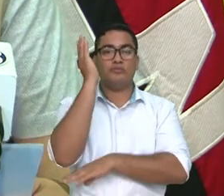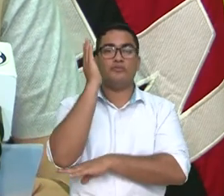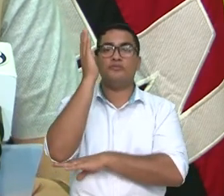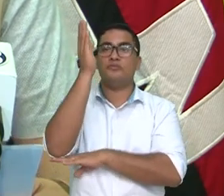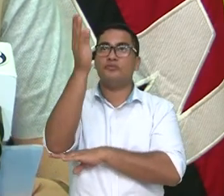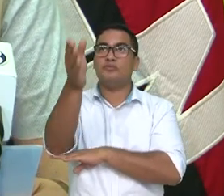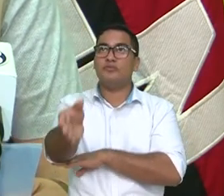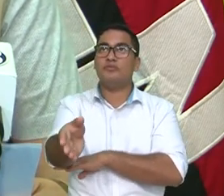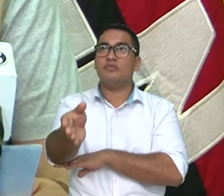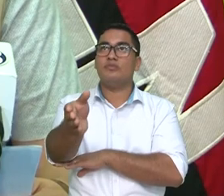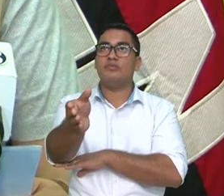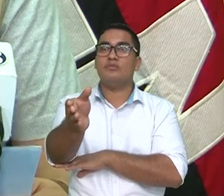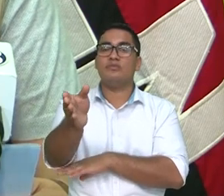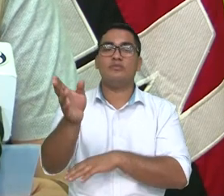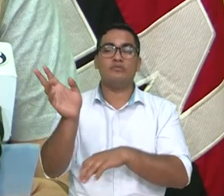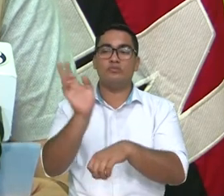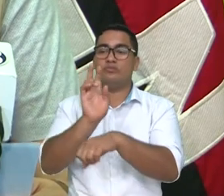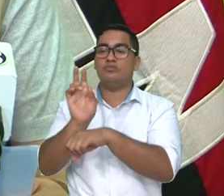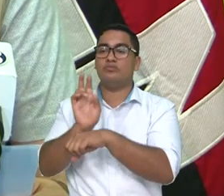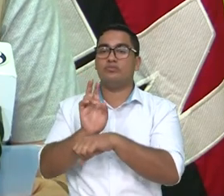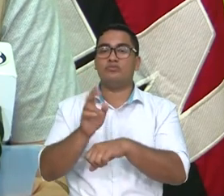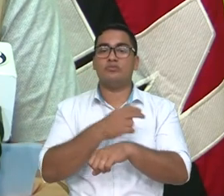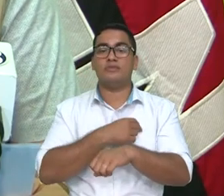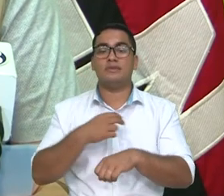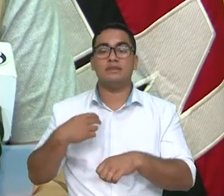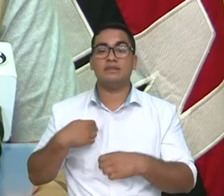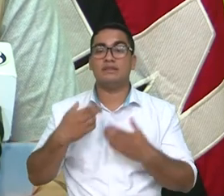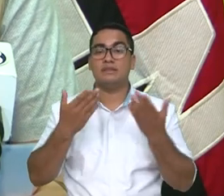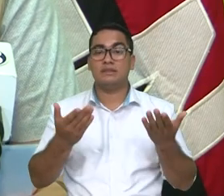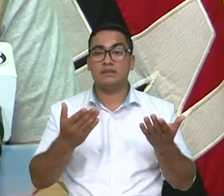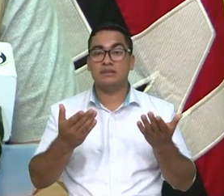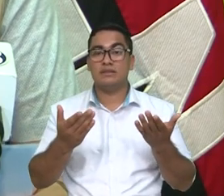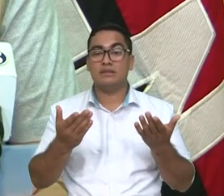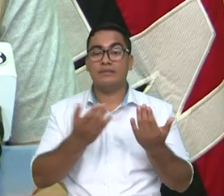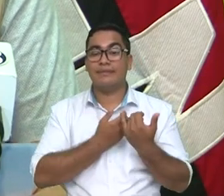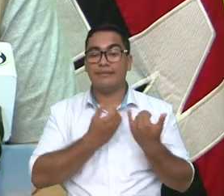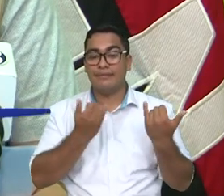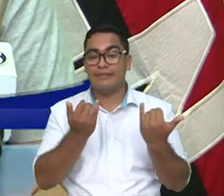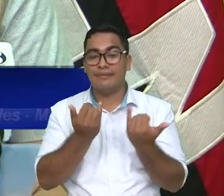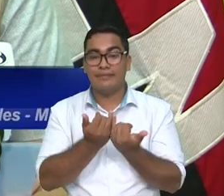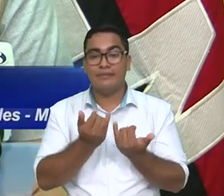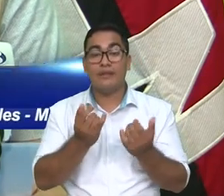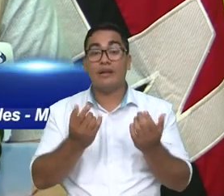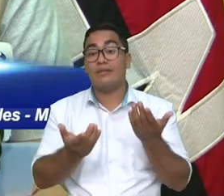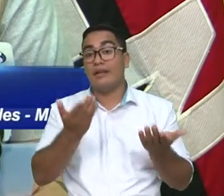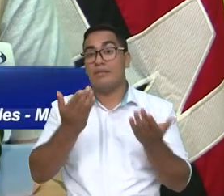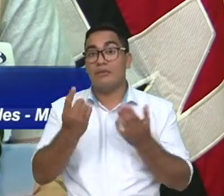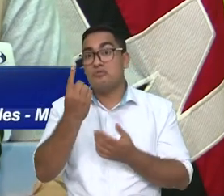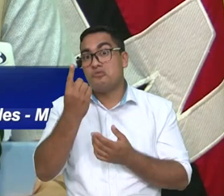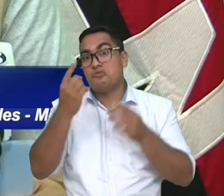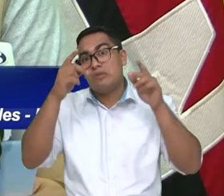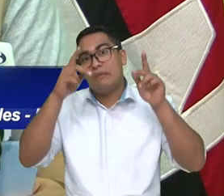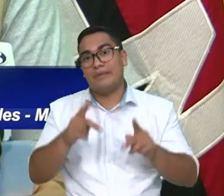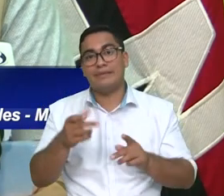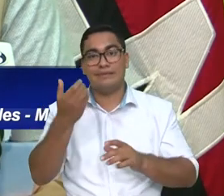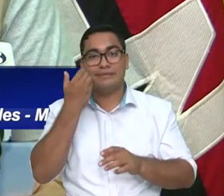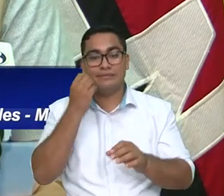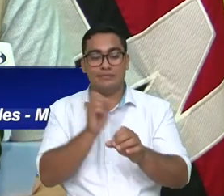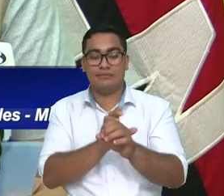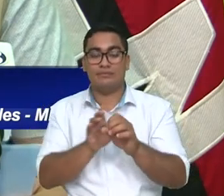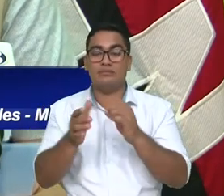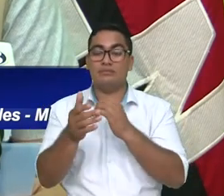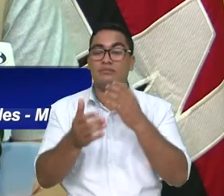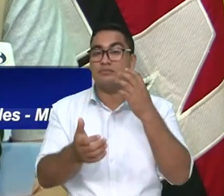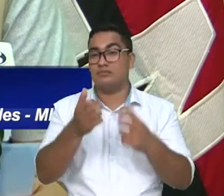donde se mantiene coordinadas acciones con otras instituciones para poder detectar oportunamente algún caso sospechoso con proceso